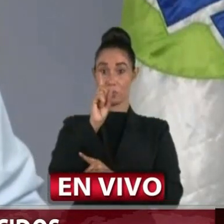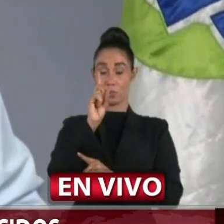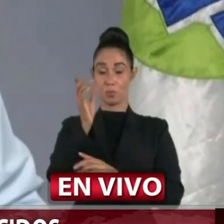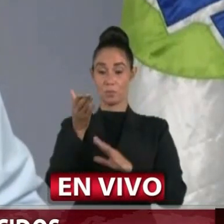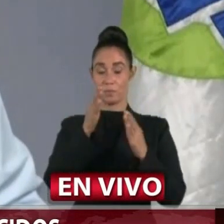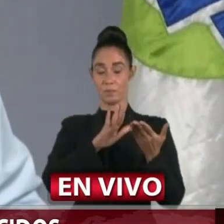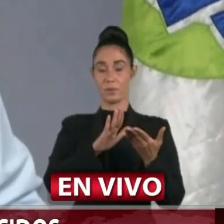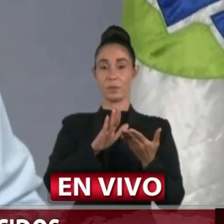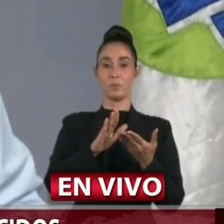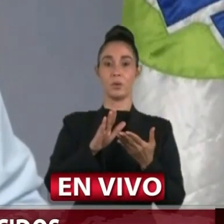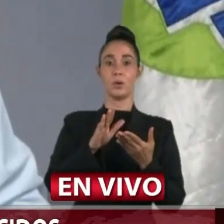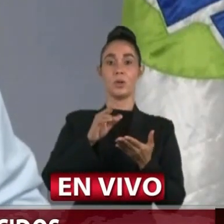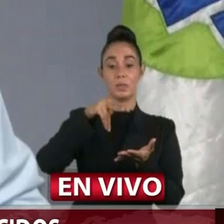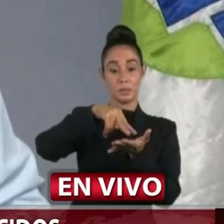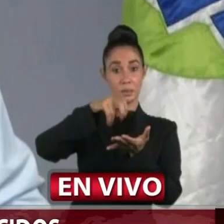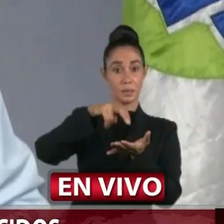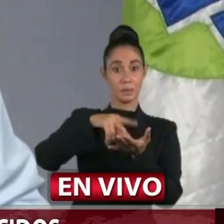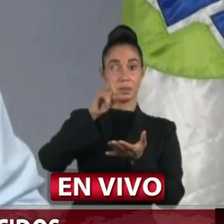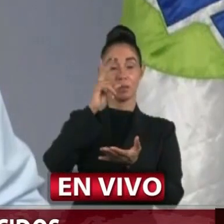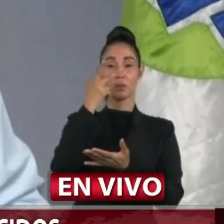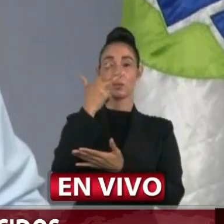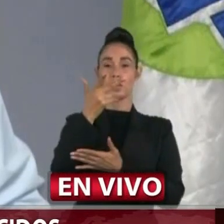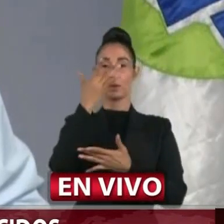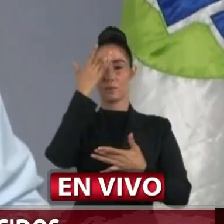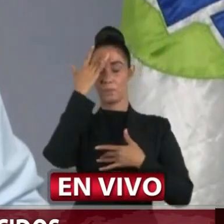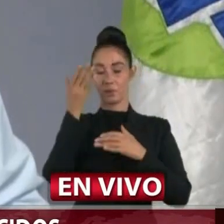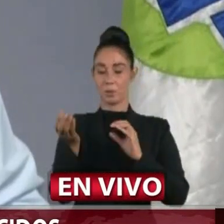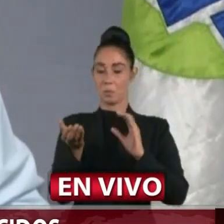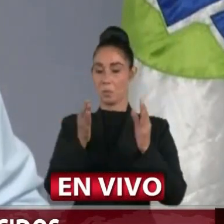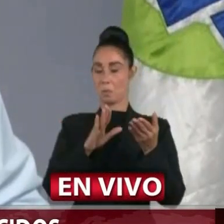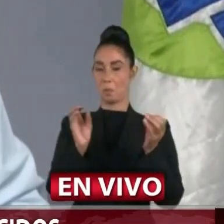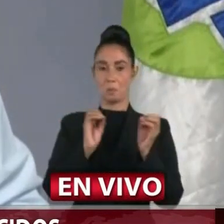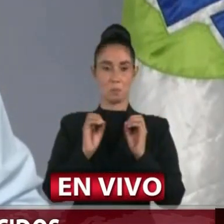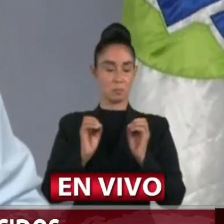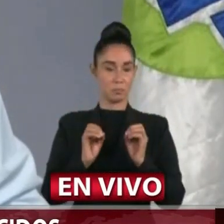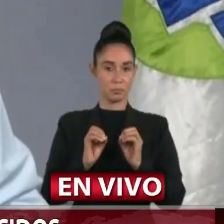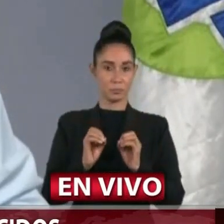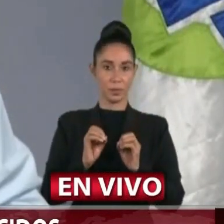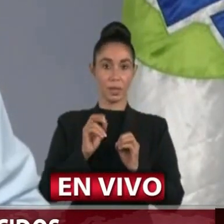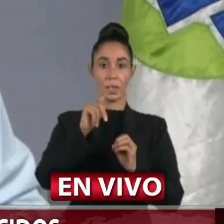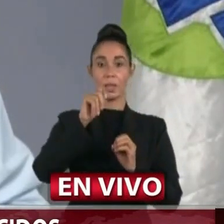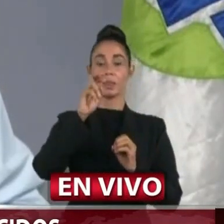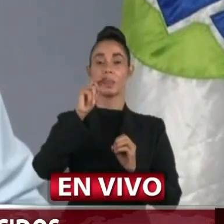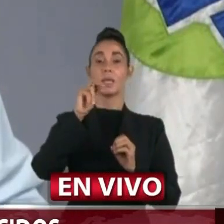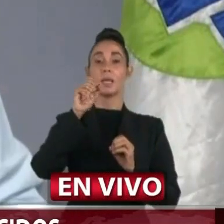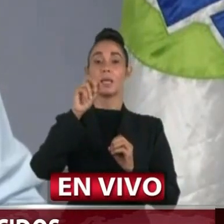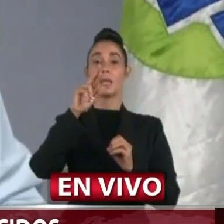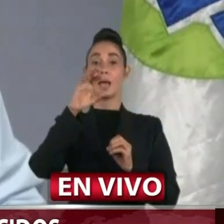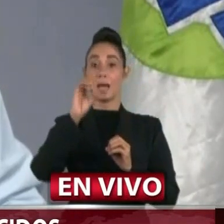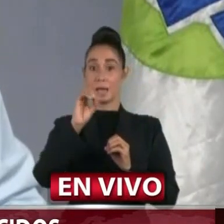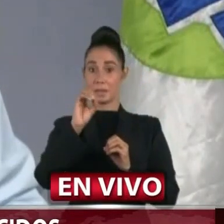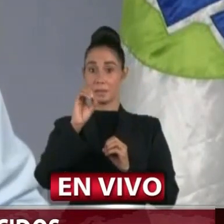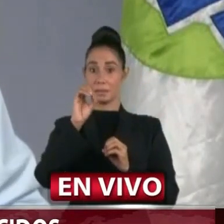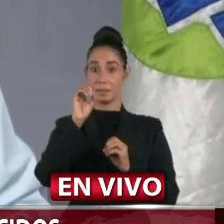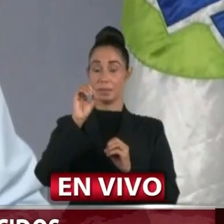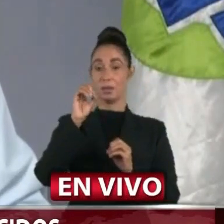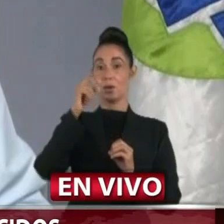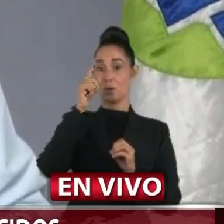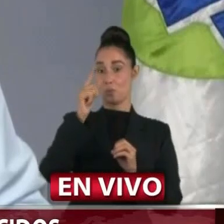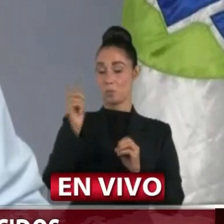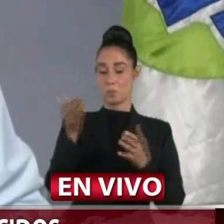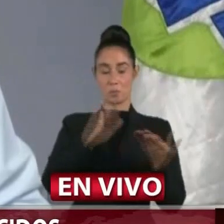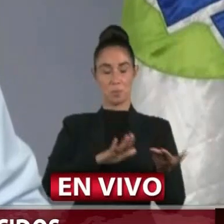Salcedo, 3 casos sin fallecimiento. Tenares, 1 caso sin fallecimiento. Las Terrenas, 3 casos